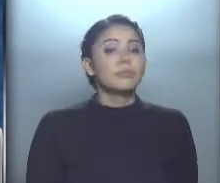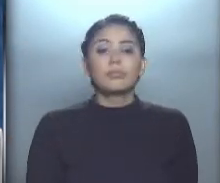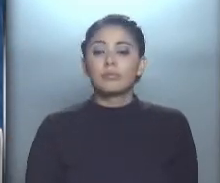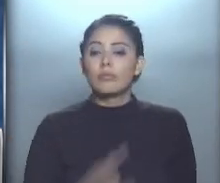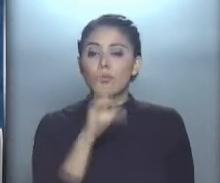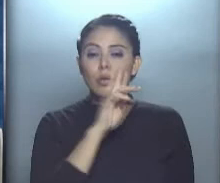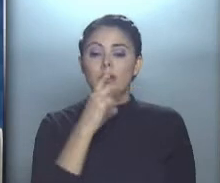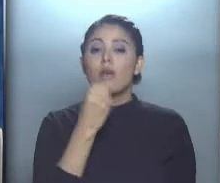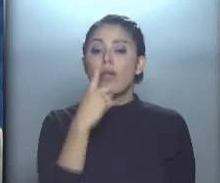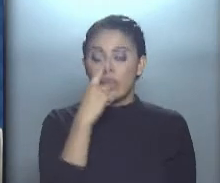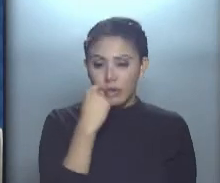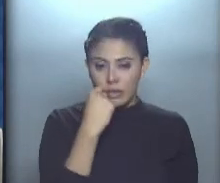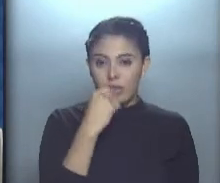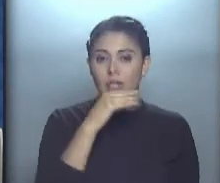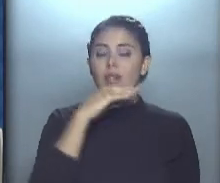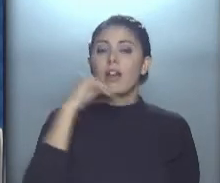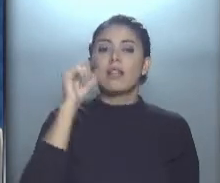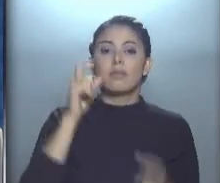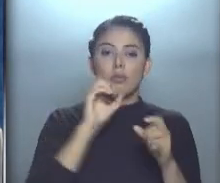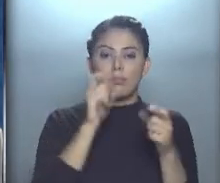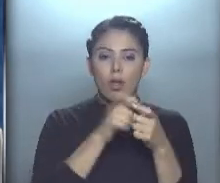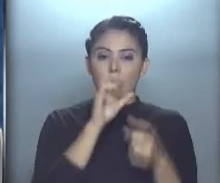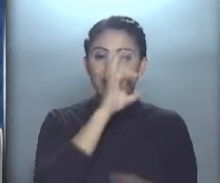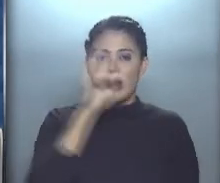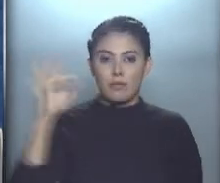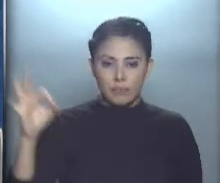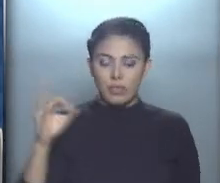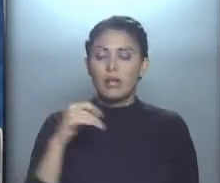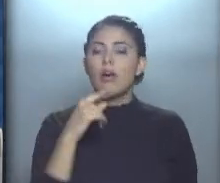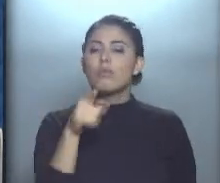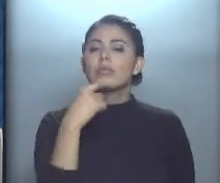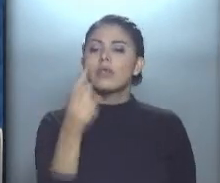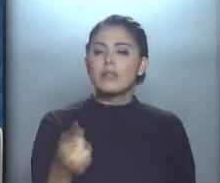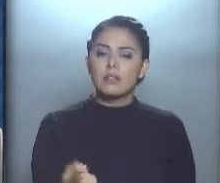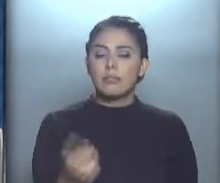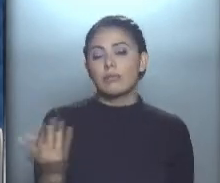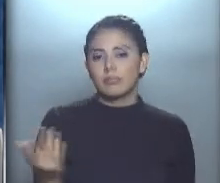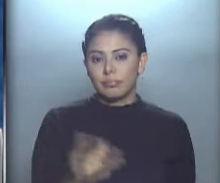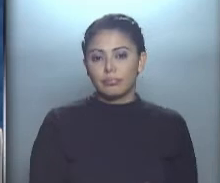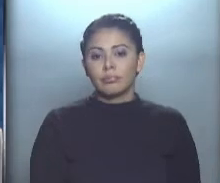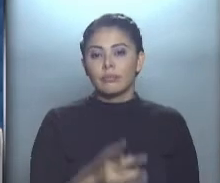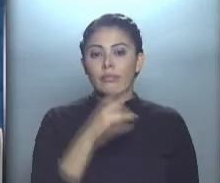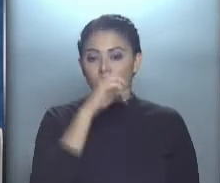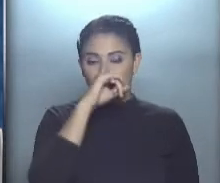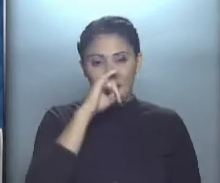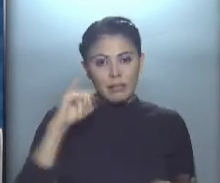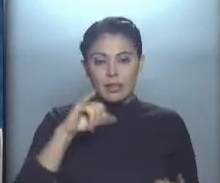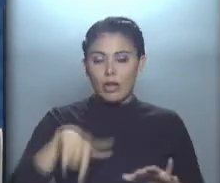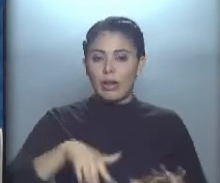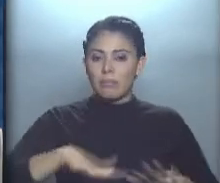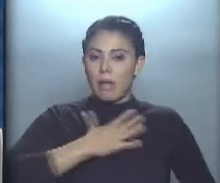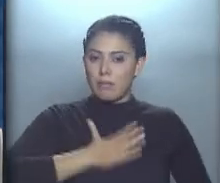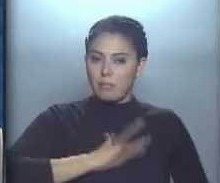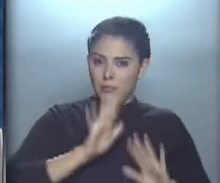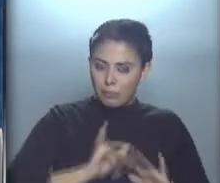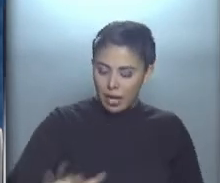día, ministro. María Julia Mastromarino, de Telefe Noticias. Usted habló de, bueno, respecto a que avizora un clima de paz social, pero al